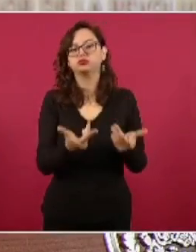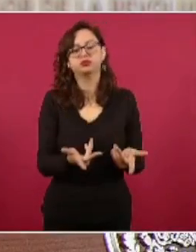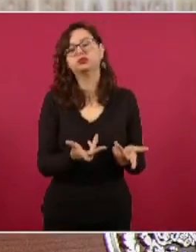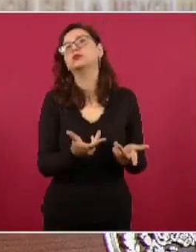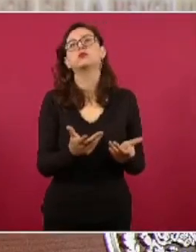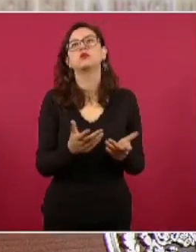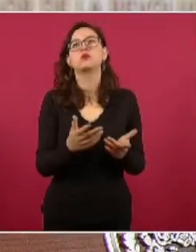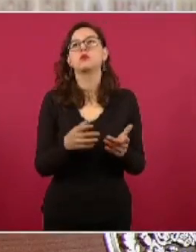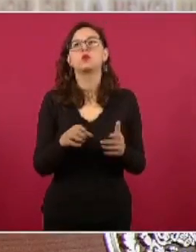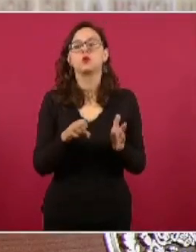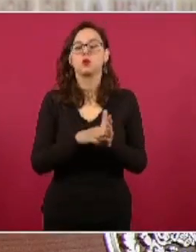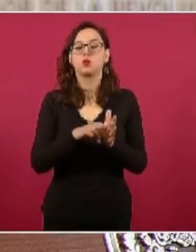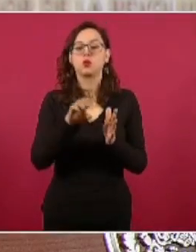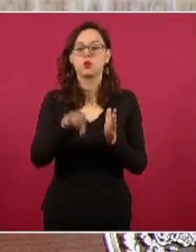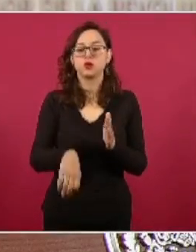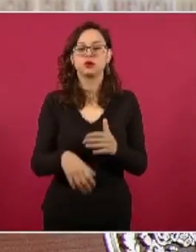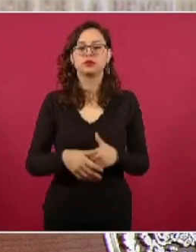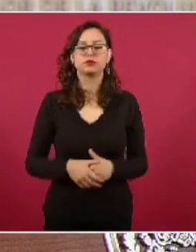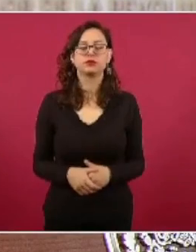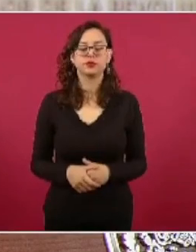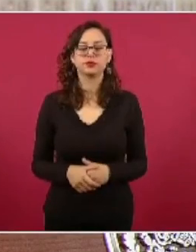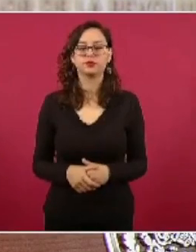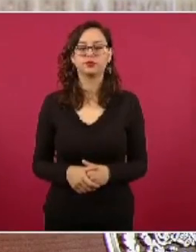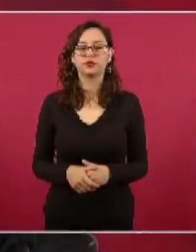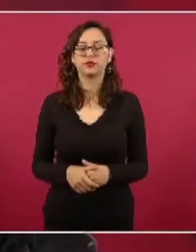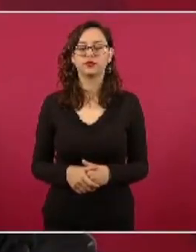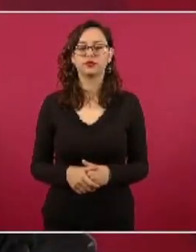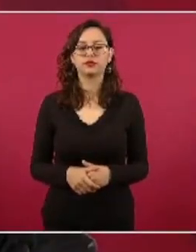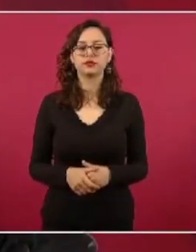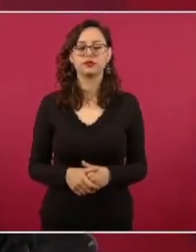por ejemplo, ellos dominaban